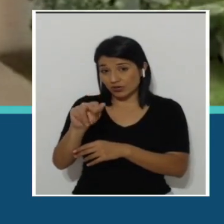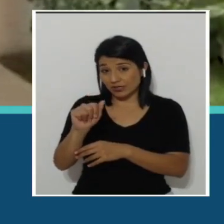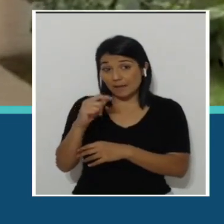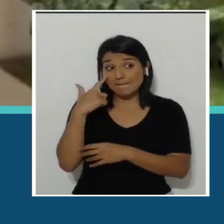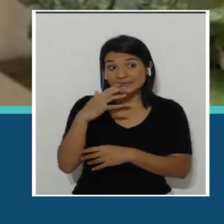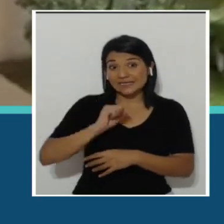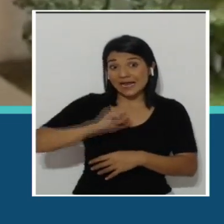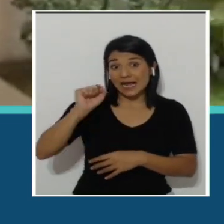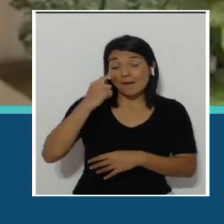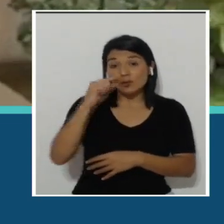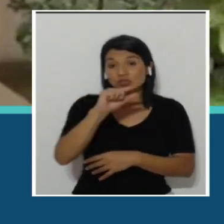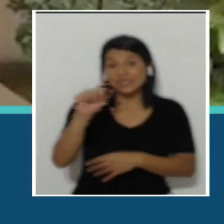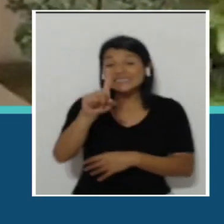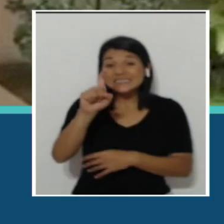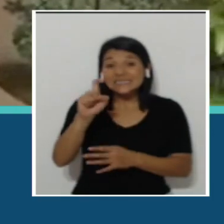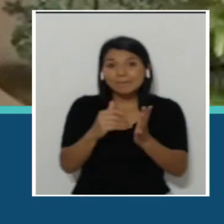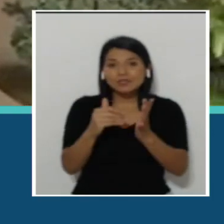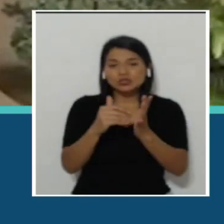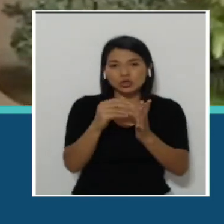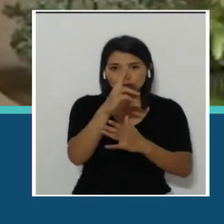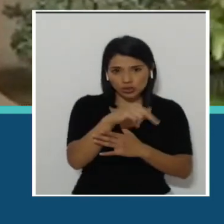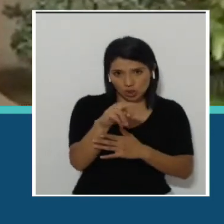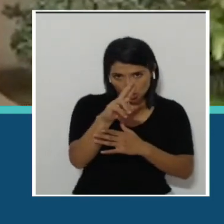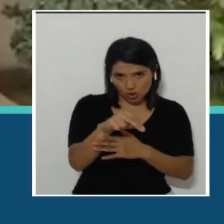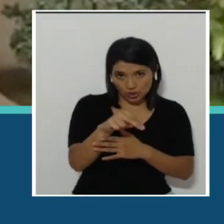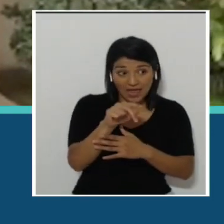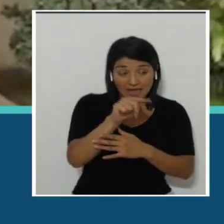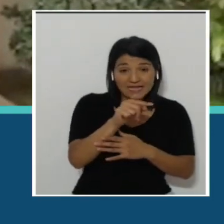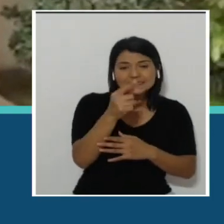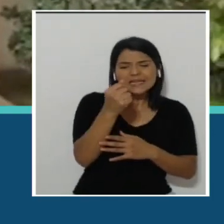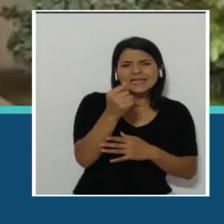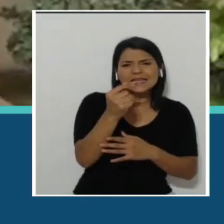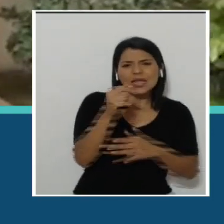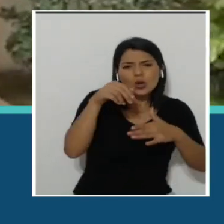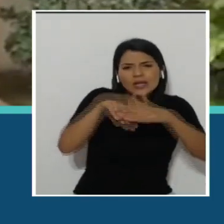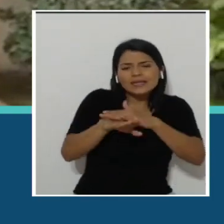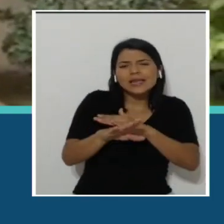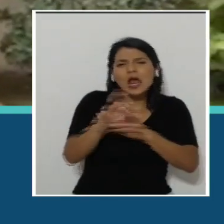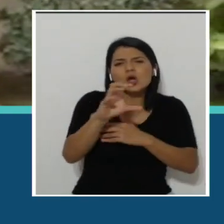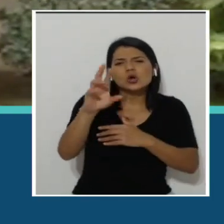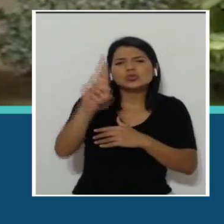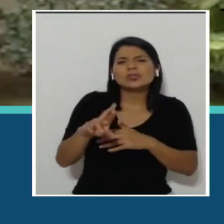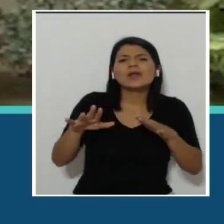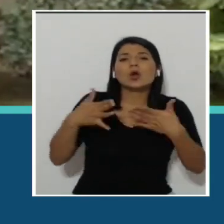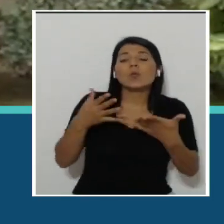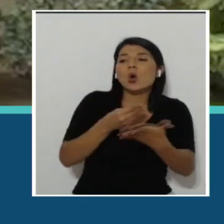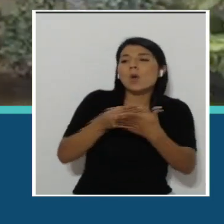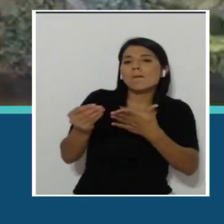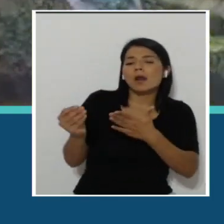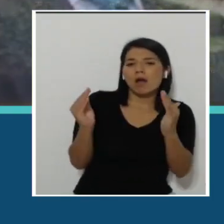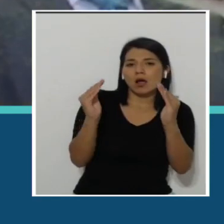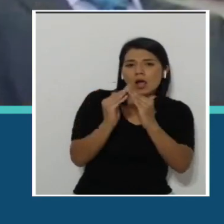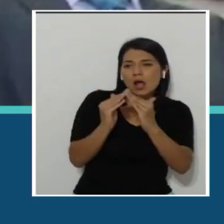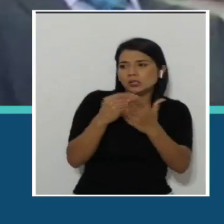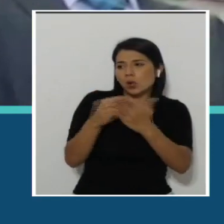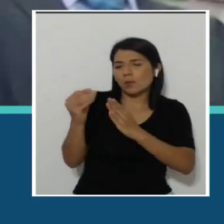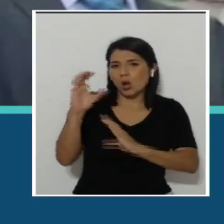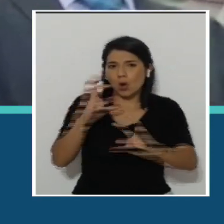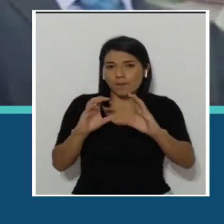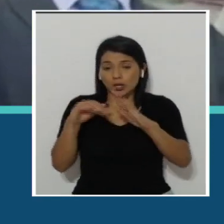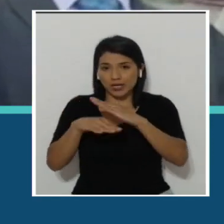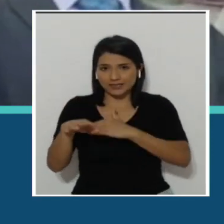dinero que era introducido a la economía nacional con la compra de bienes como apartamentos y comercios en San José. En virtud de que se